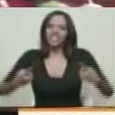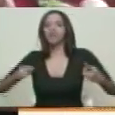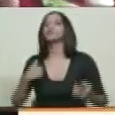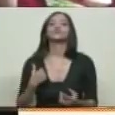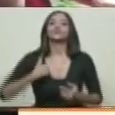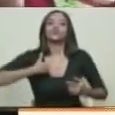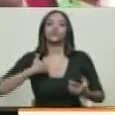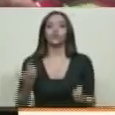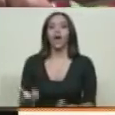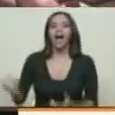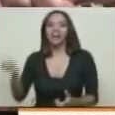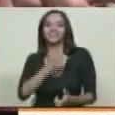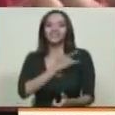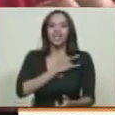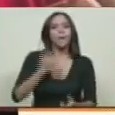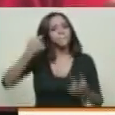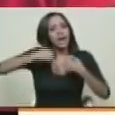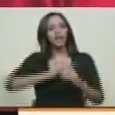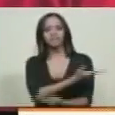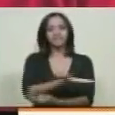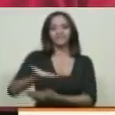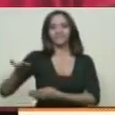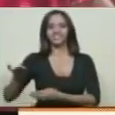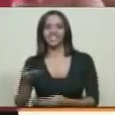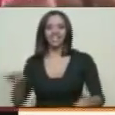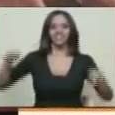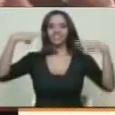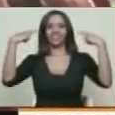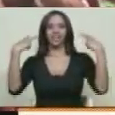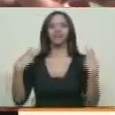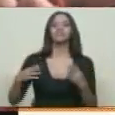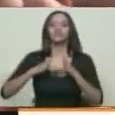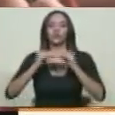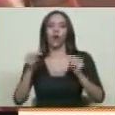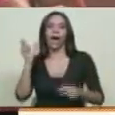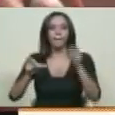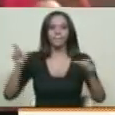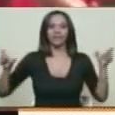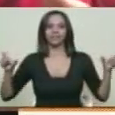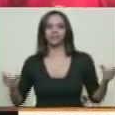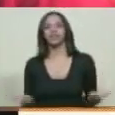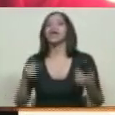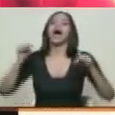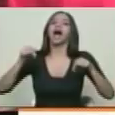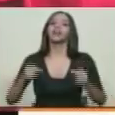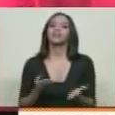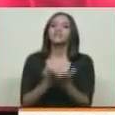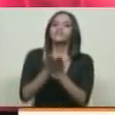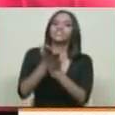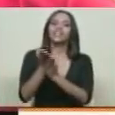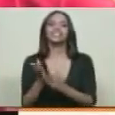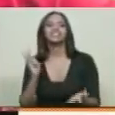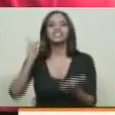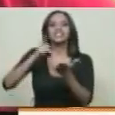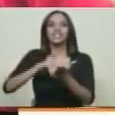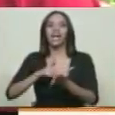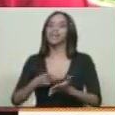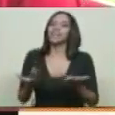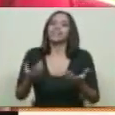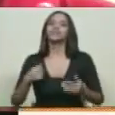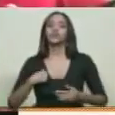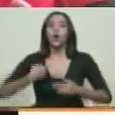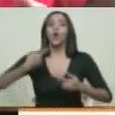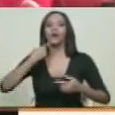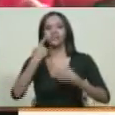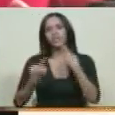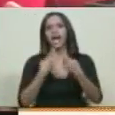le adoro, para el público presente y todo el que está a mi lado, para el de aquí mi fe firme, que aquí está llegó al lado, le voy a decir